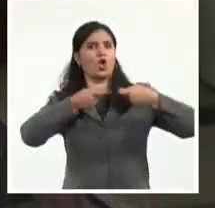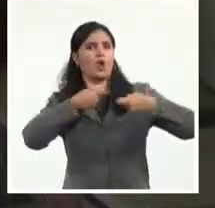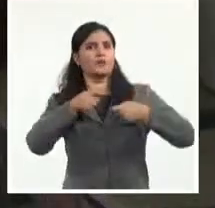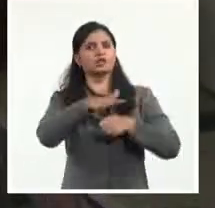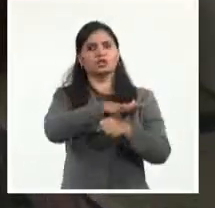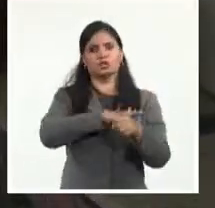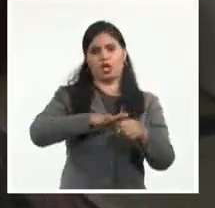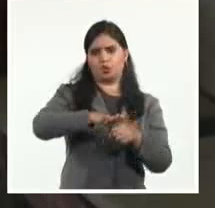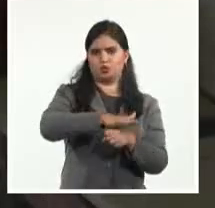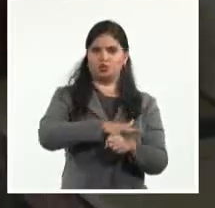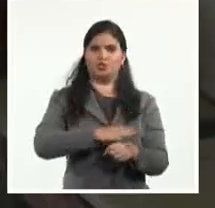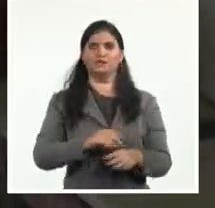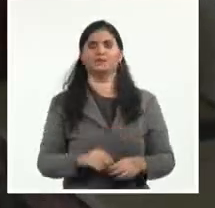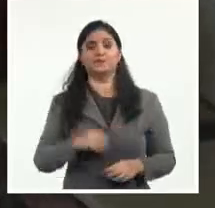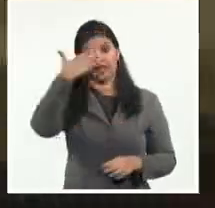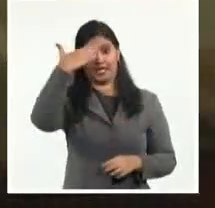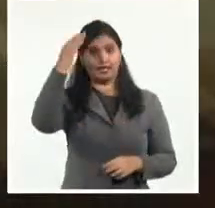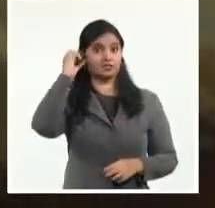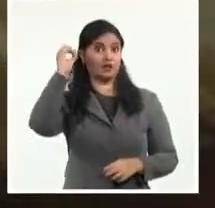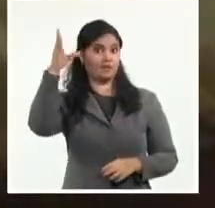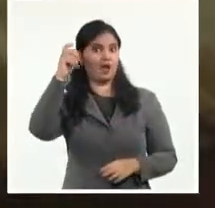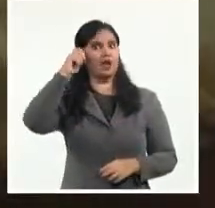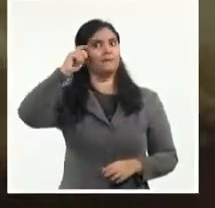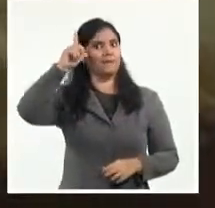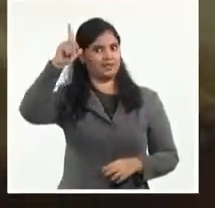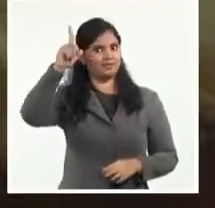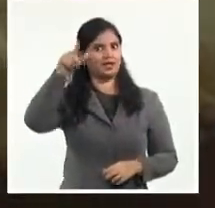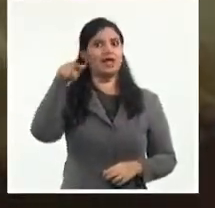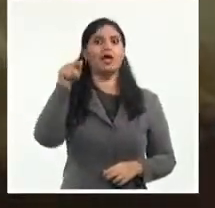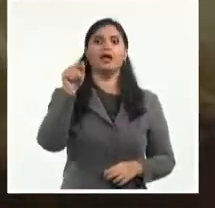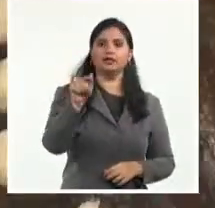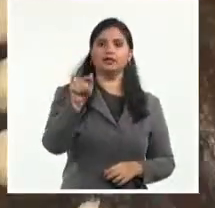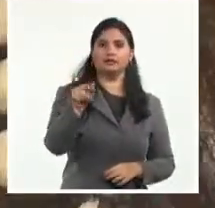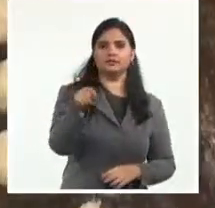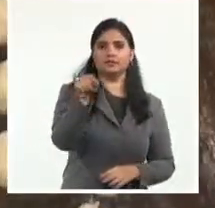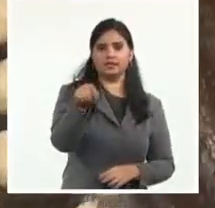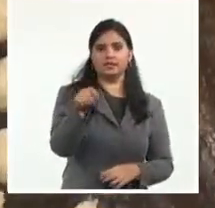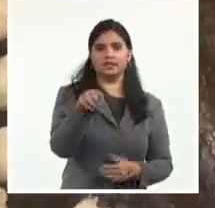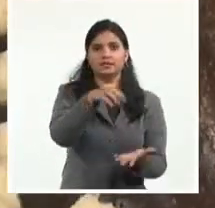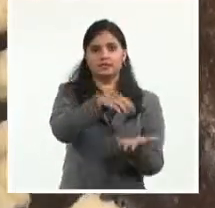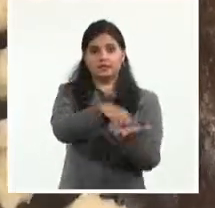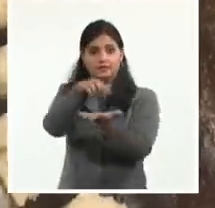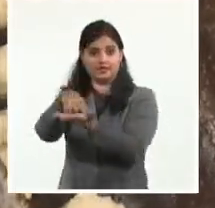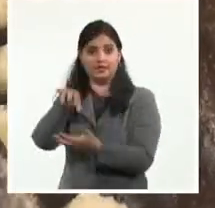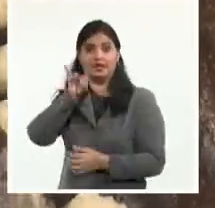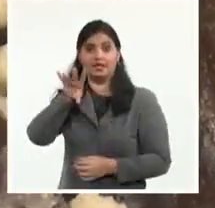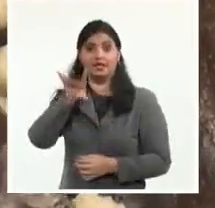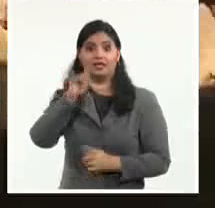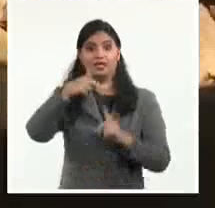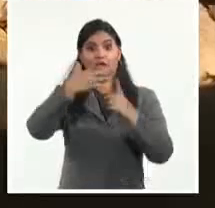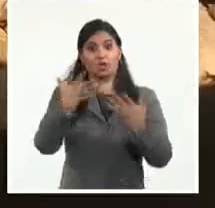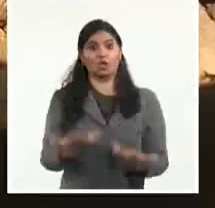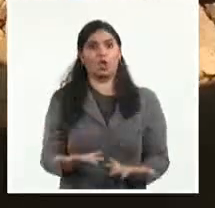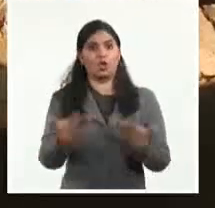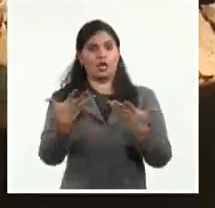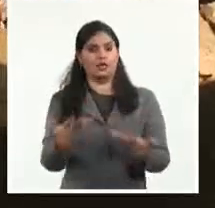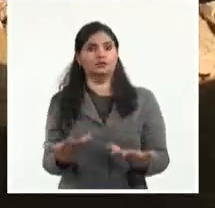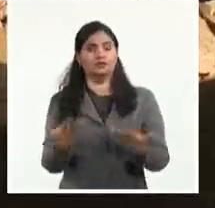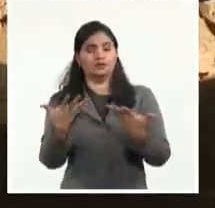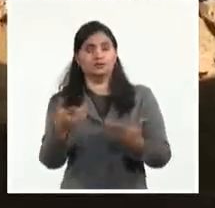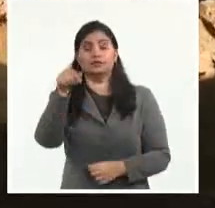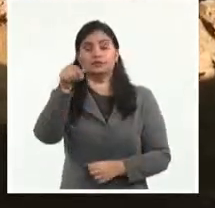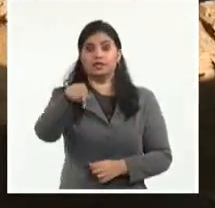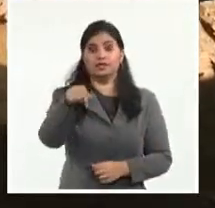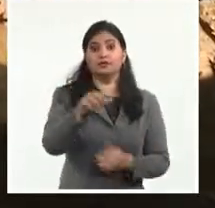Gracias a la inventiva de sus trabajadores, tienen instalada una maquinaria con capacidad para 15 toneladas de viruta de jabón y reciclan